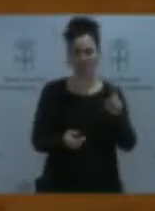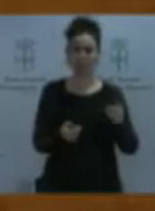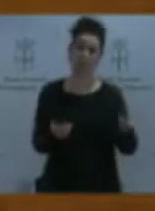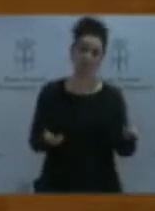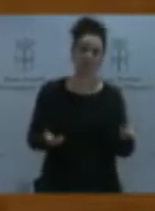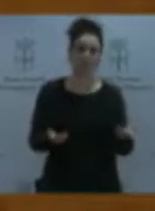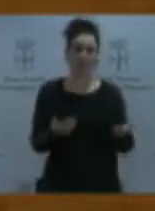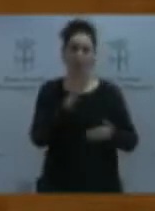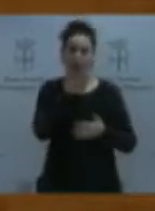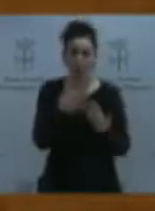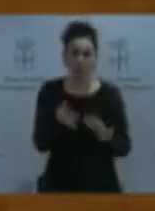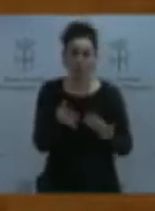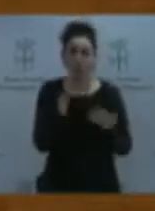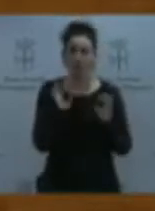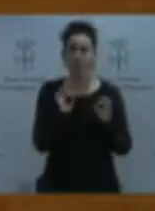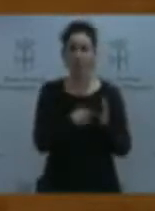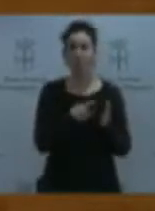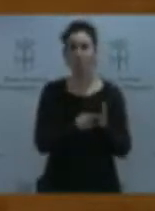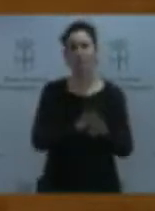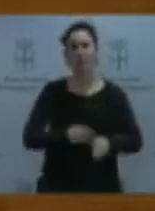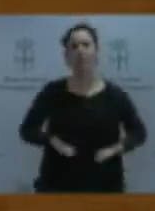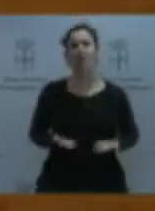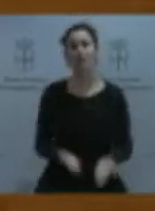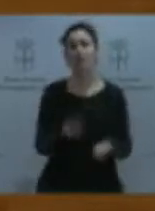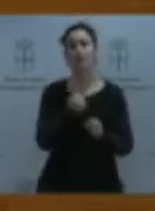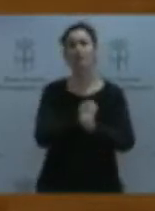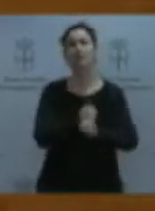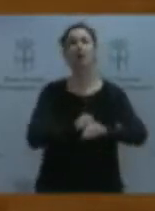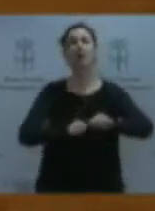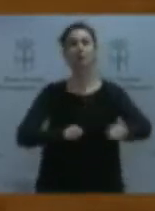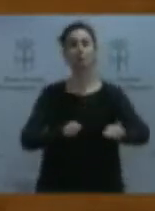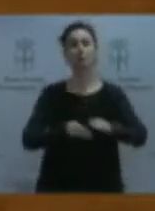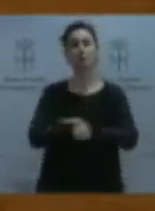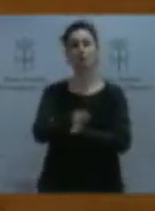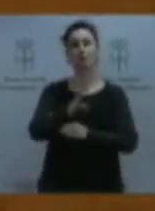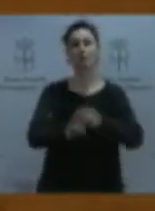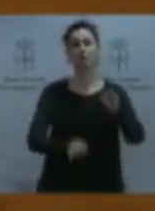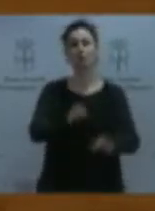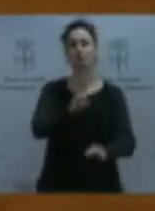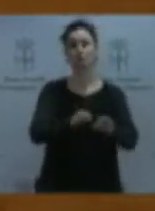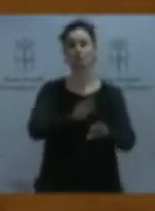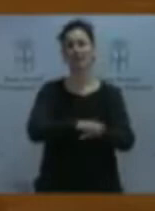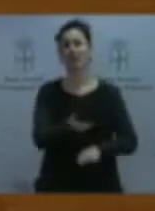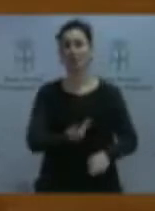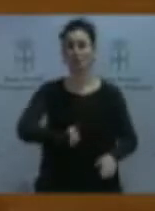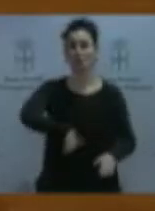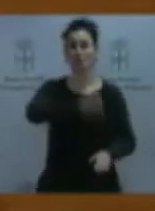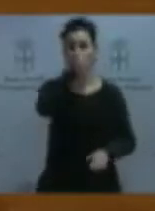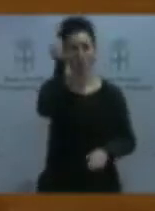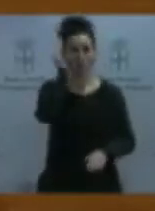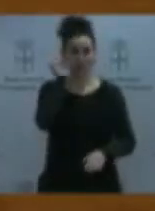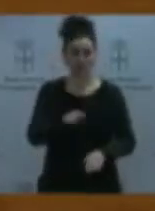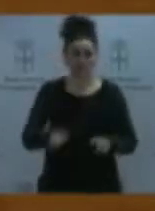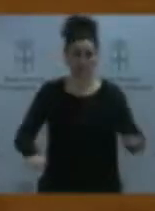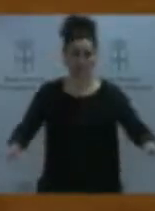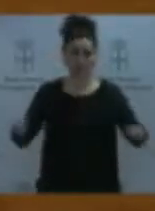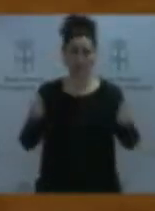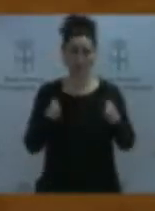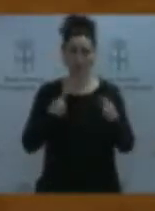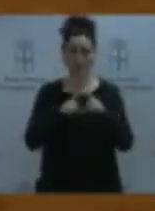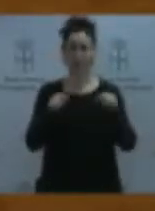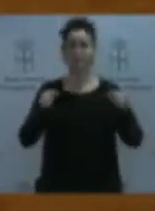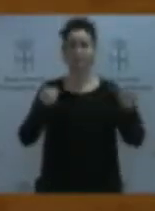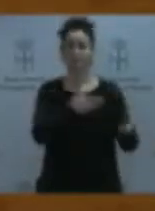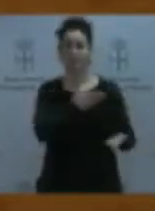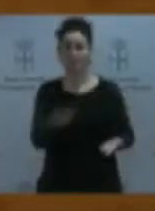los profesionales y también el acceso a la justicia por parte de todos y todas los ciudadanos. De las necesidades concretas de los tribunales asturianos